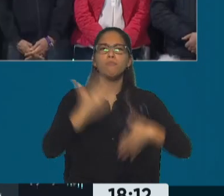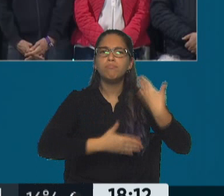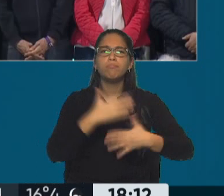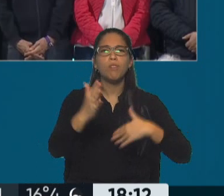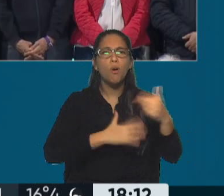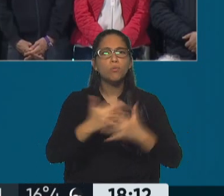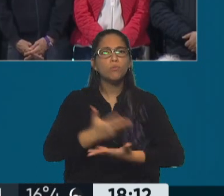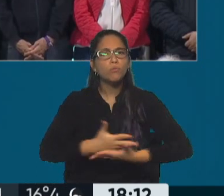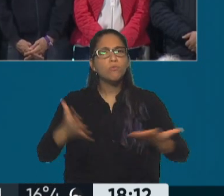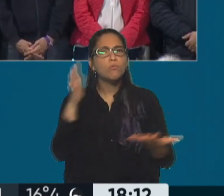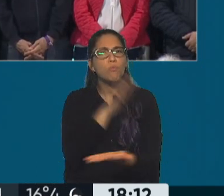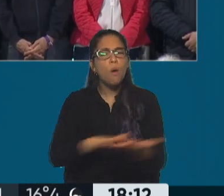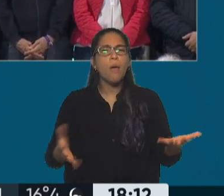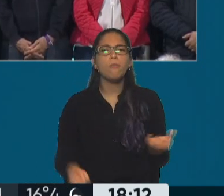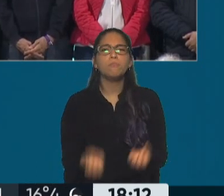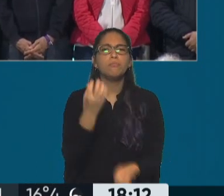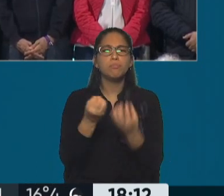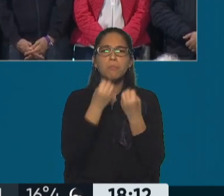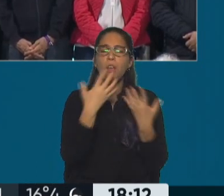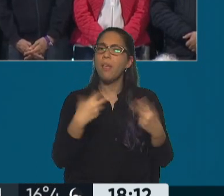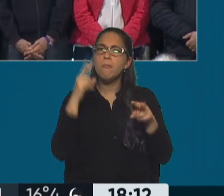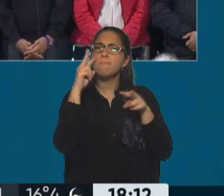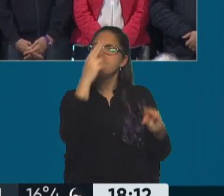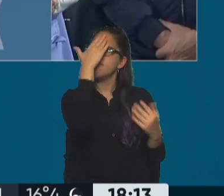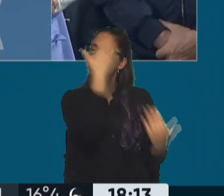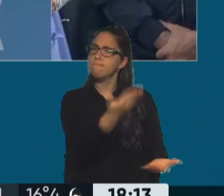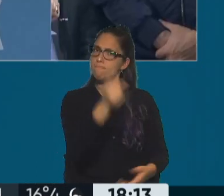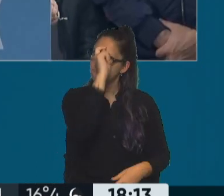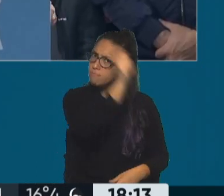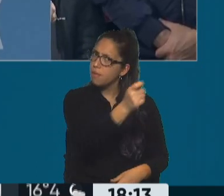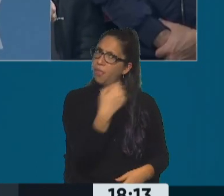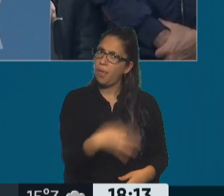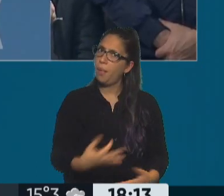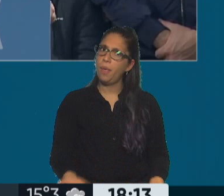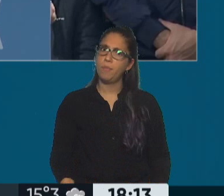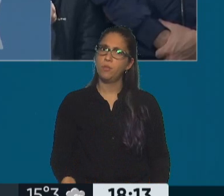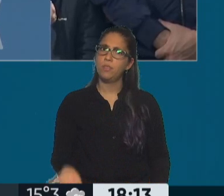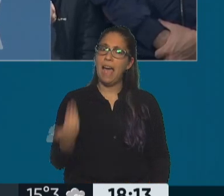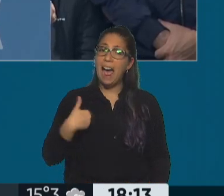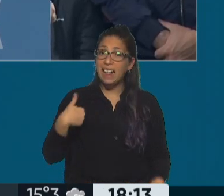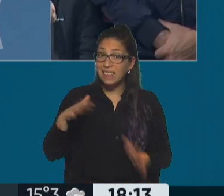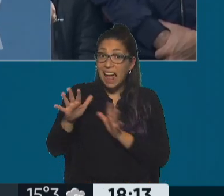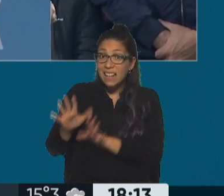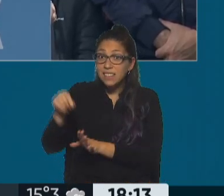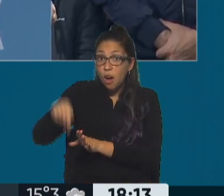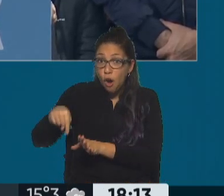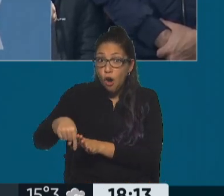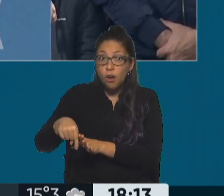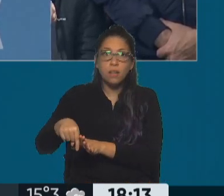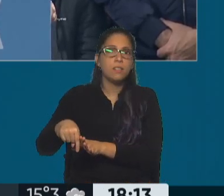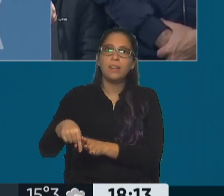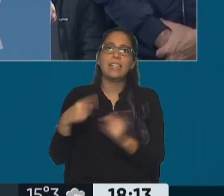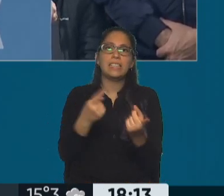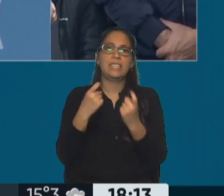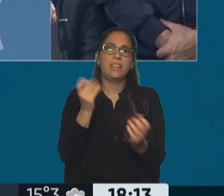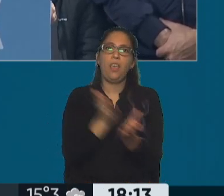parece algo que no puede dejar de destacarse, porque la Argentina no sería la Argentina sin una política a favor